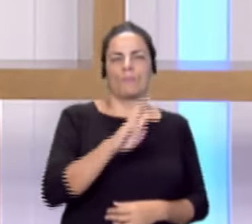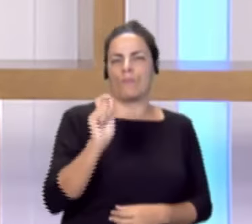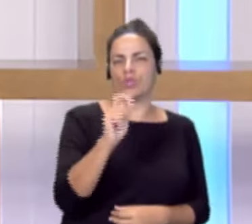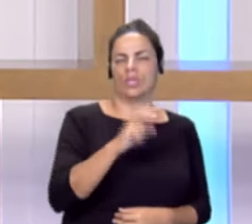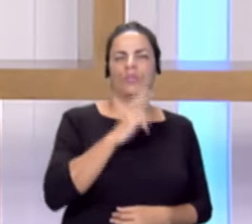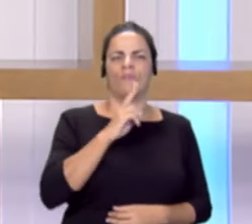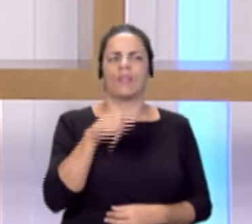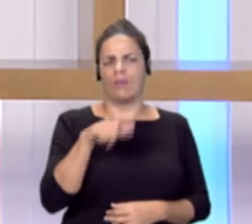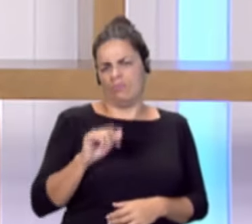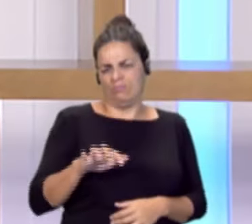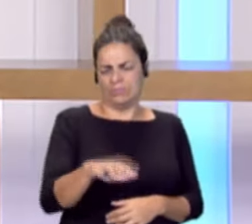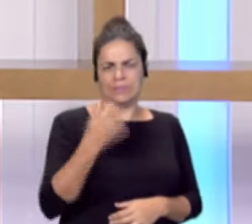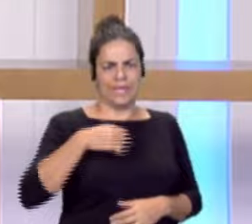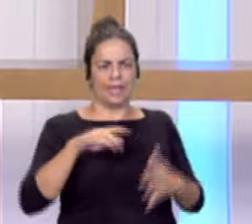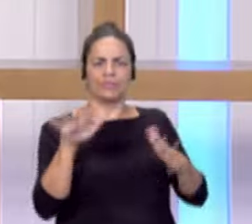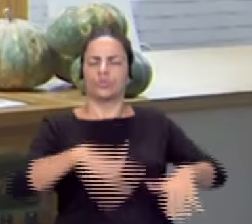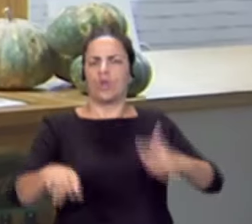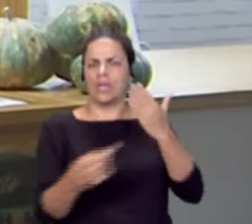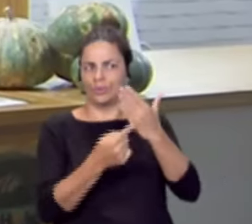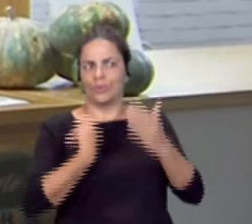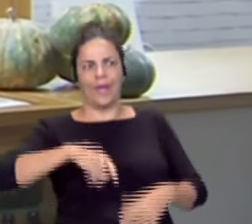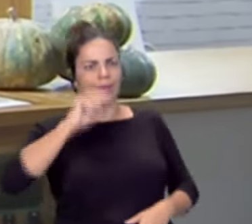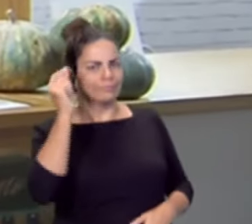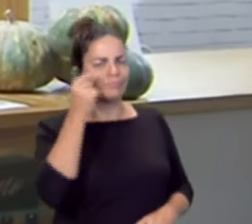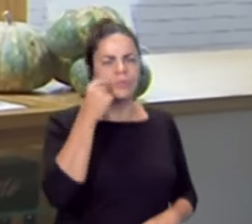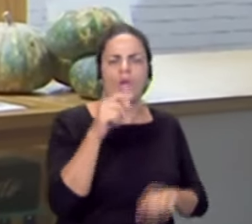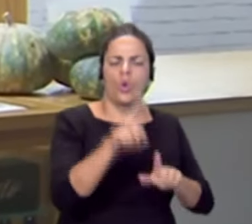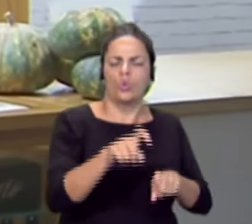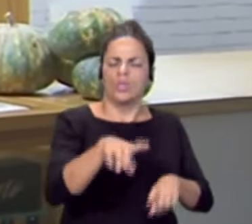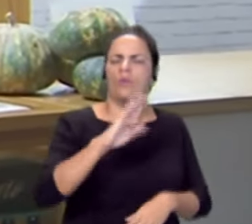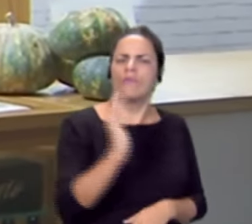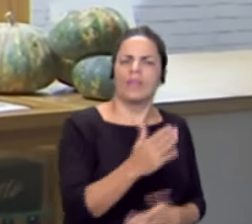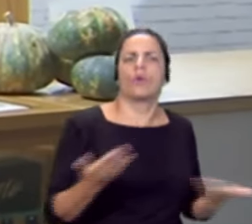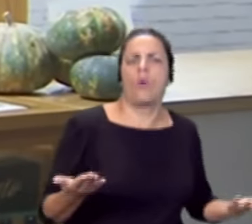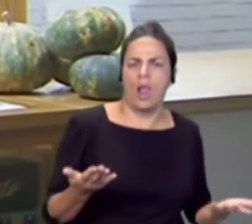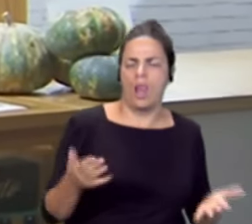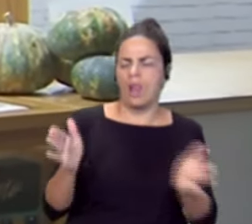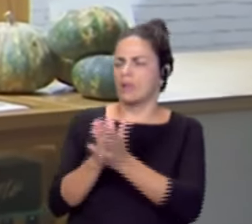de Tenerife. ¿A qué cultivos afecta, Antonio Cárdenas?